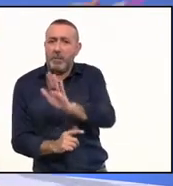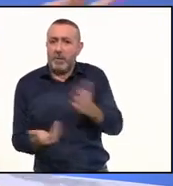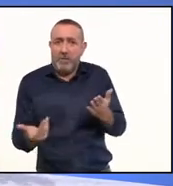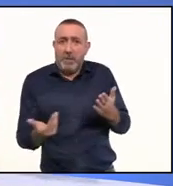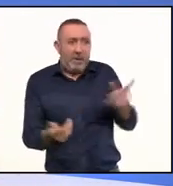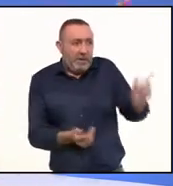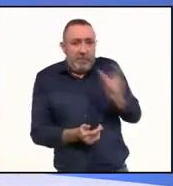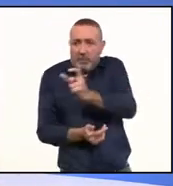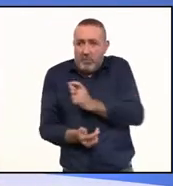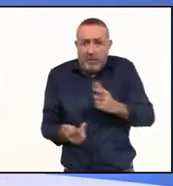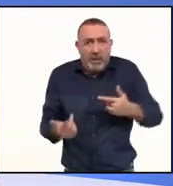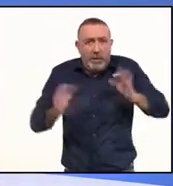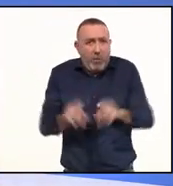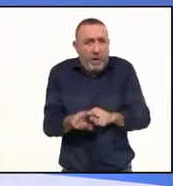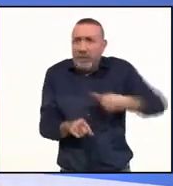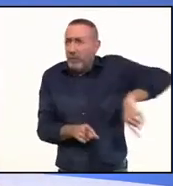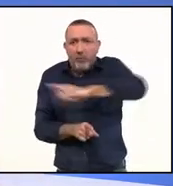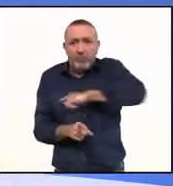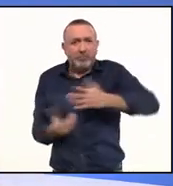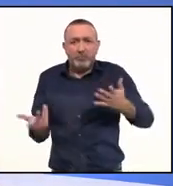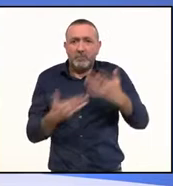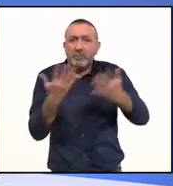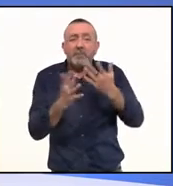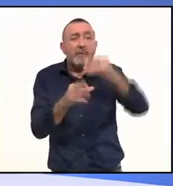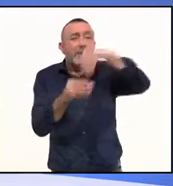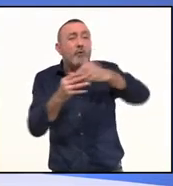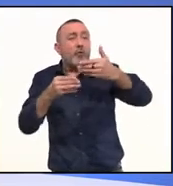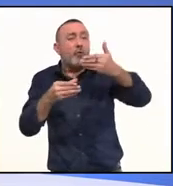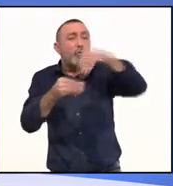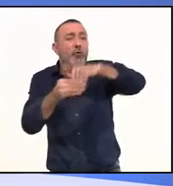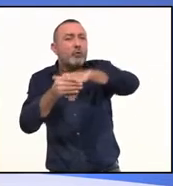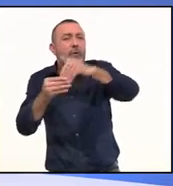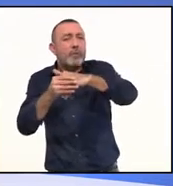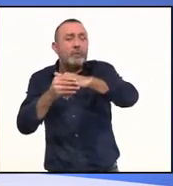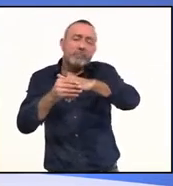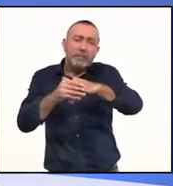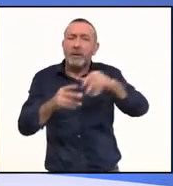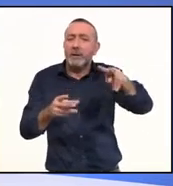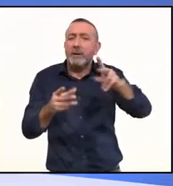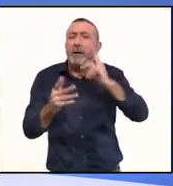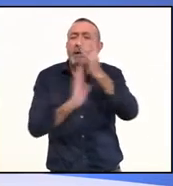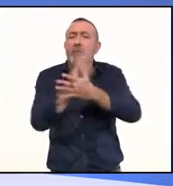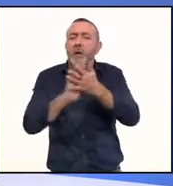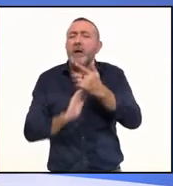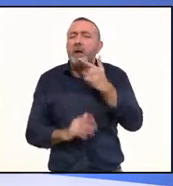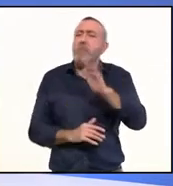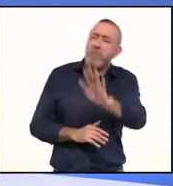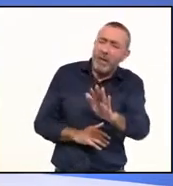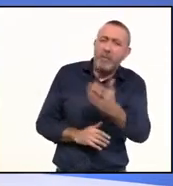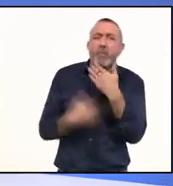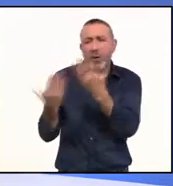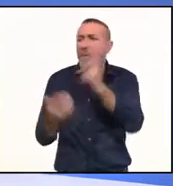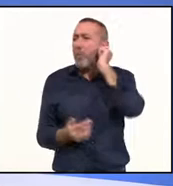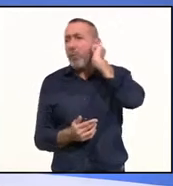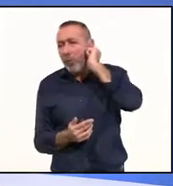pero realmente y que en el discurso estaba escuchando el las